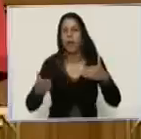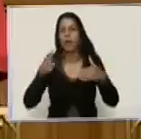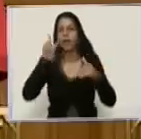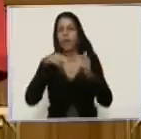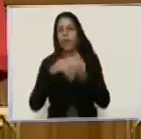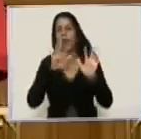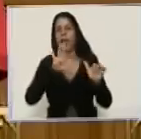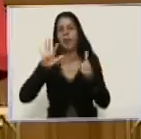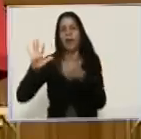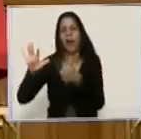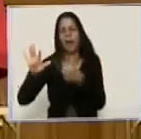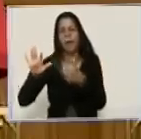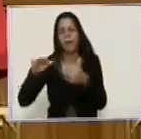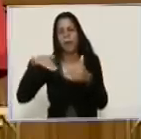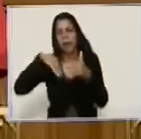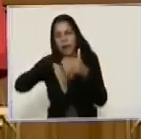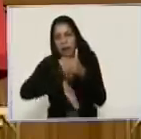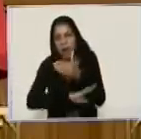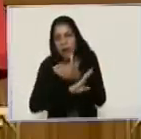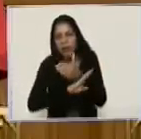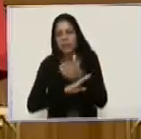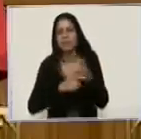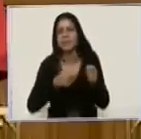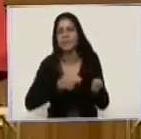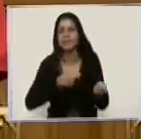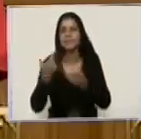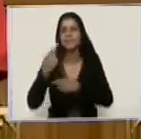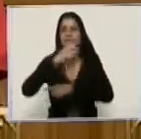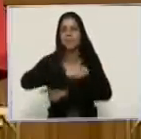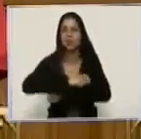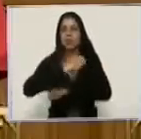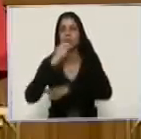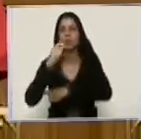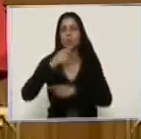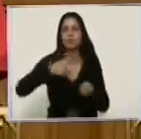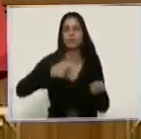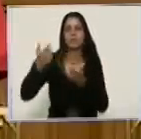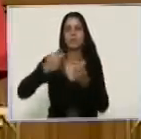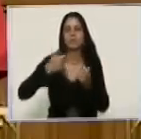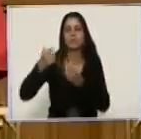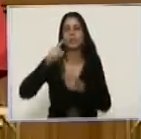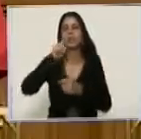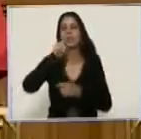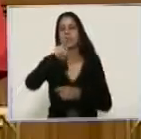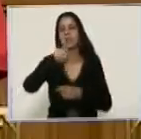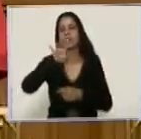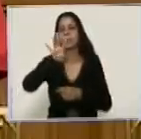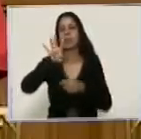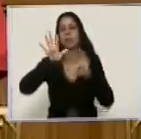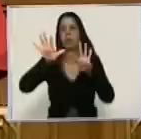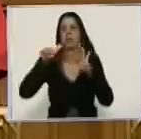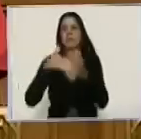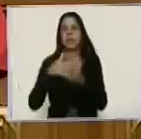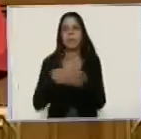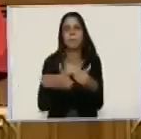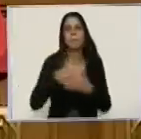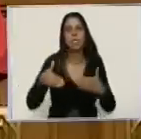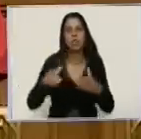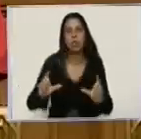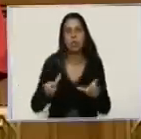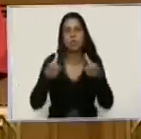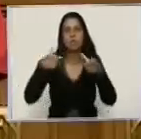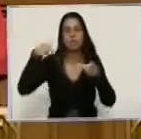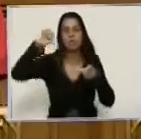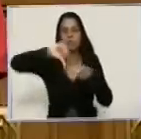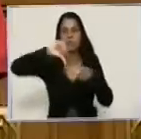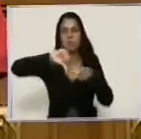2008-2016, se extrajeron un aproximado de 149.000 millones de barriles, solo se descubrieron,